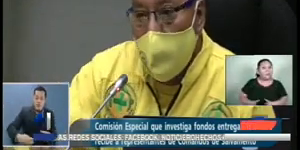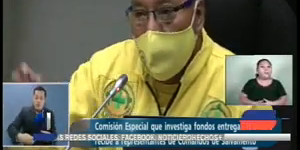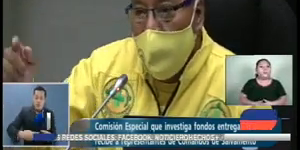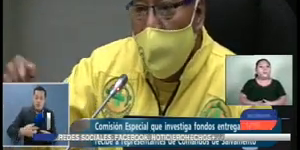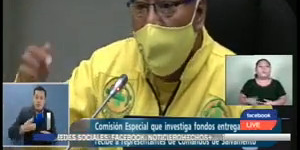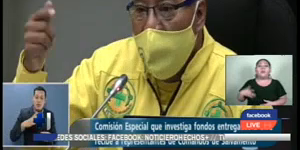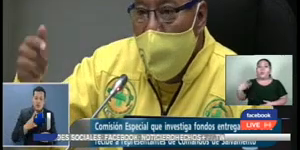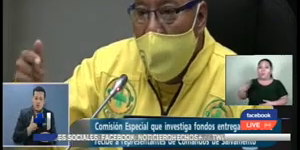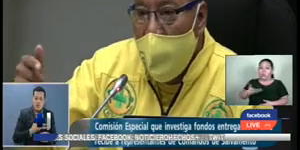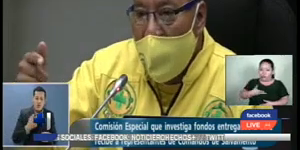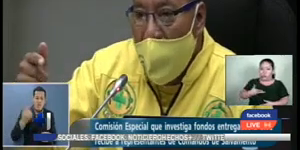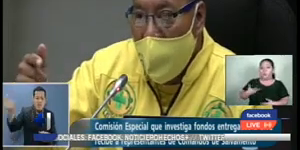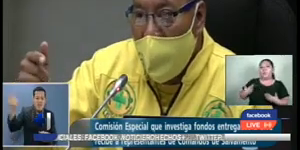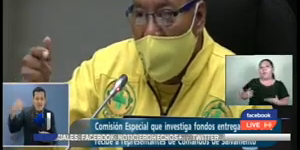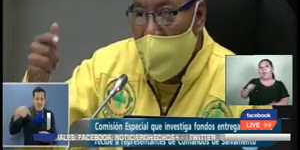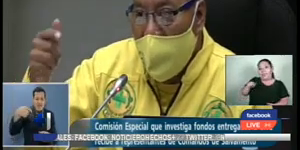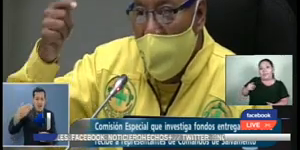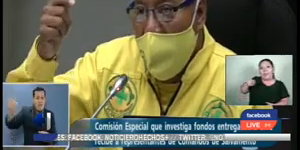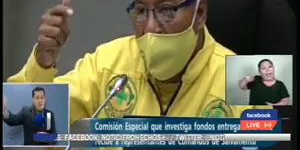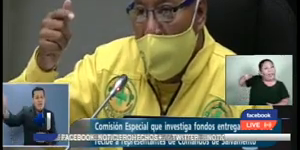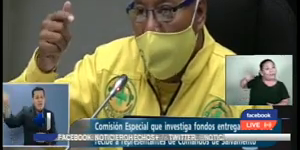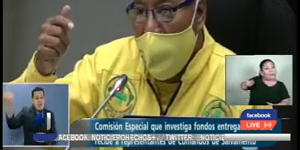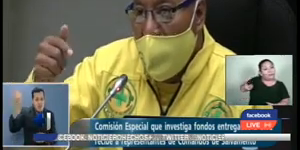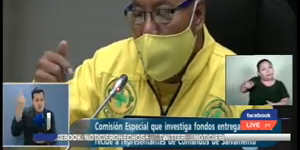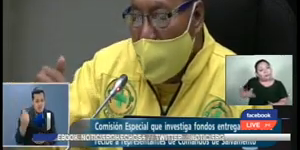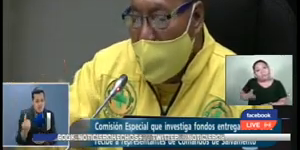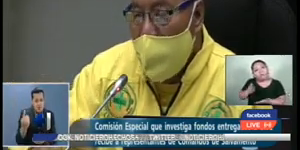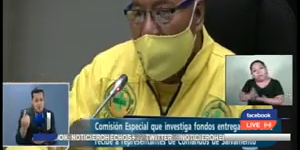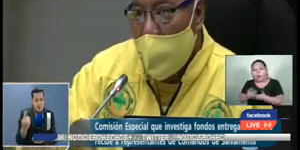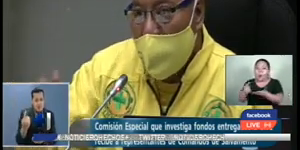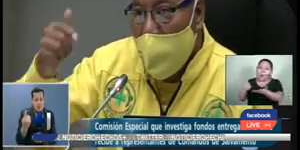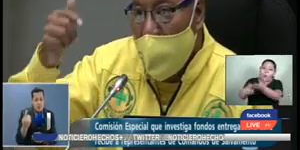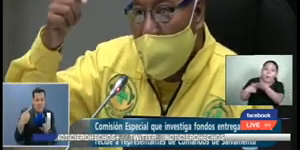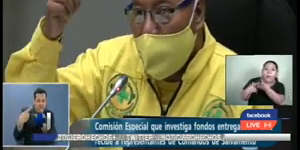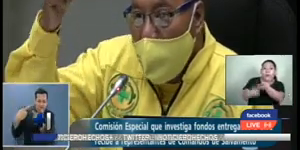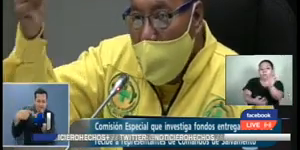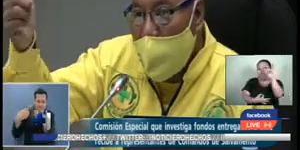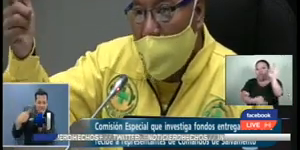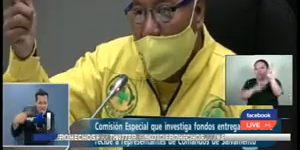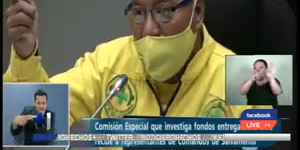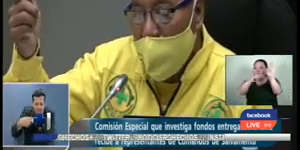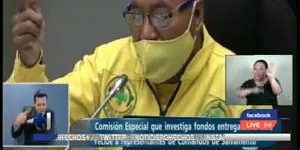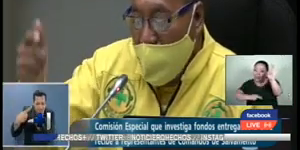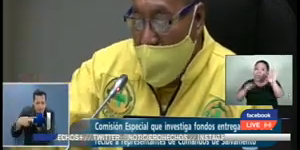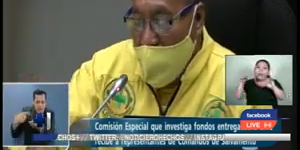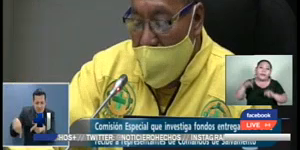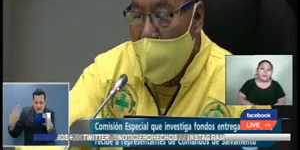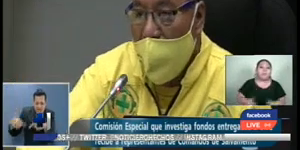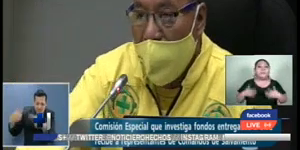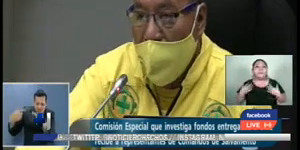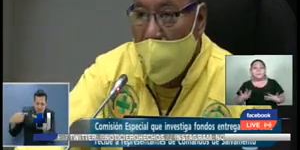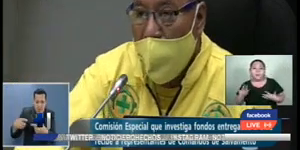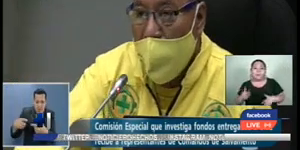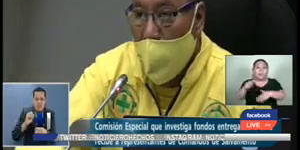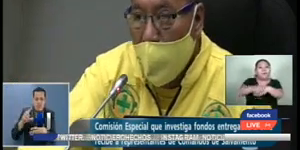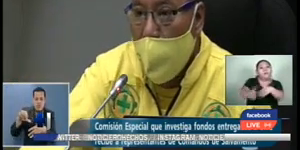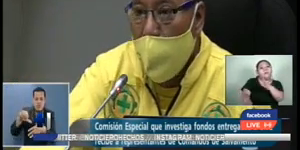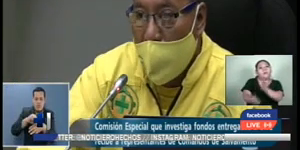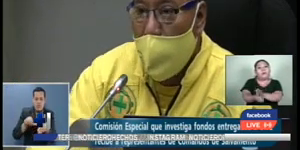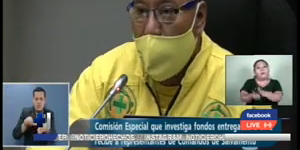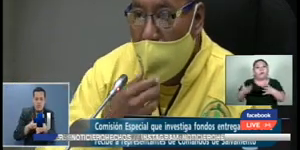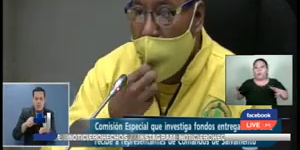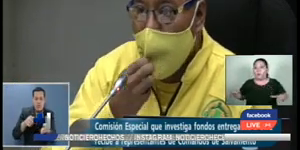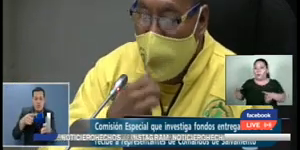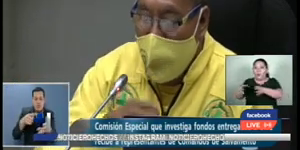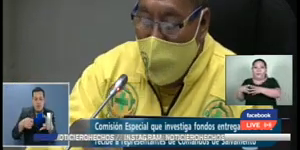y nosotros todavía venimos ese año y a pelear por esa pieza de correspondencia, estuvimos aquí en la Asamblea Legislativa con un